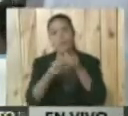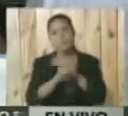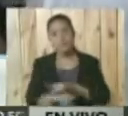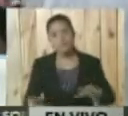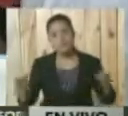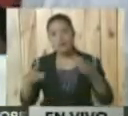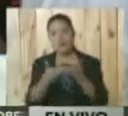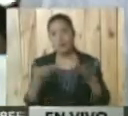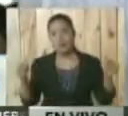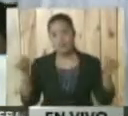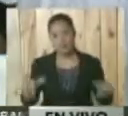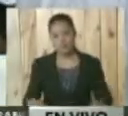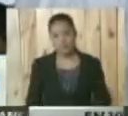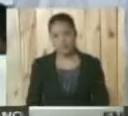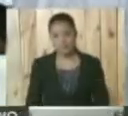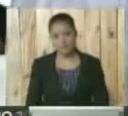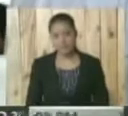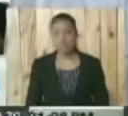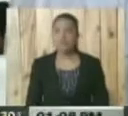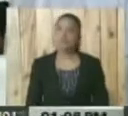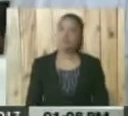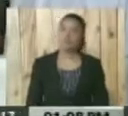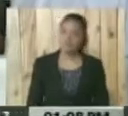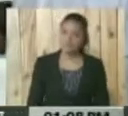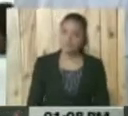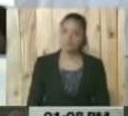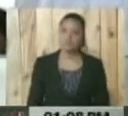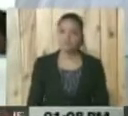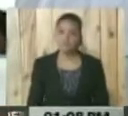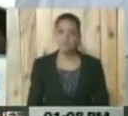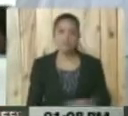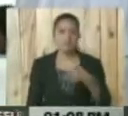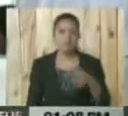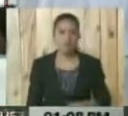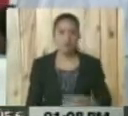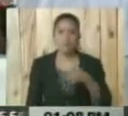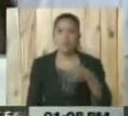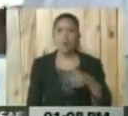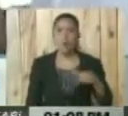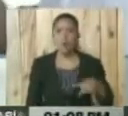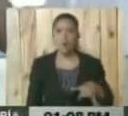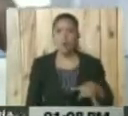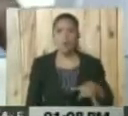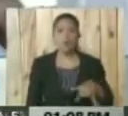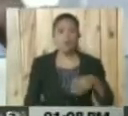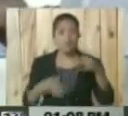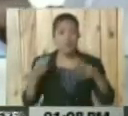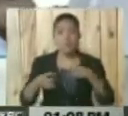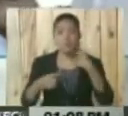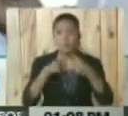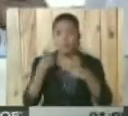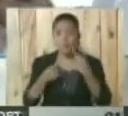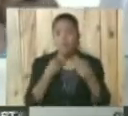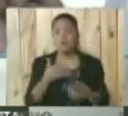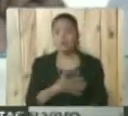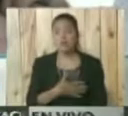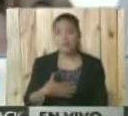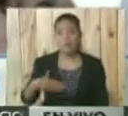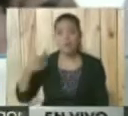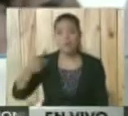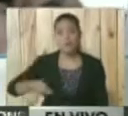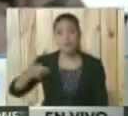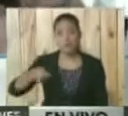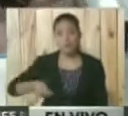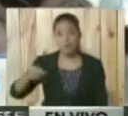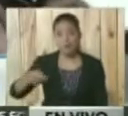que tú le envías el día de hoy? Fíjate, en primer lugar, yo sigo insistiendo, lo he dicho cada vez que he declarado, no es la primera vez. Yo quiero ver, yo quisiera que